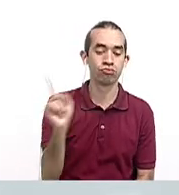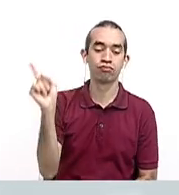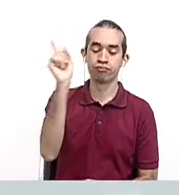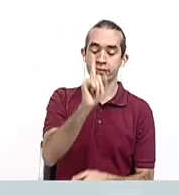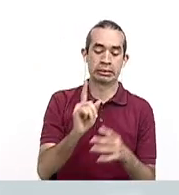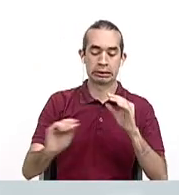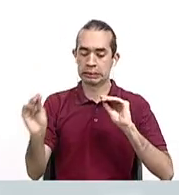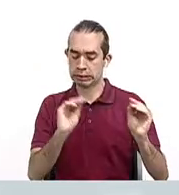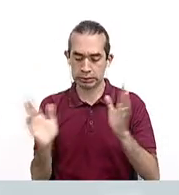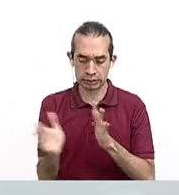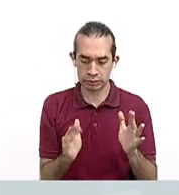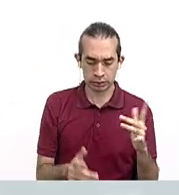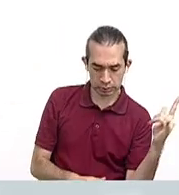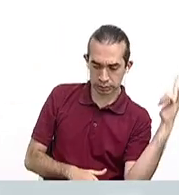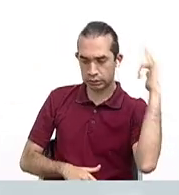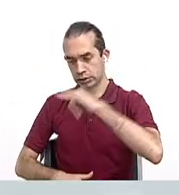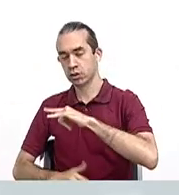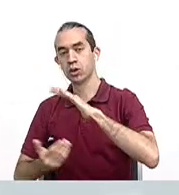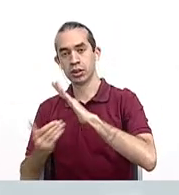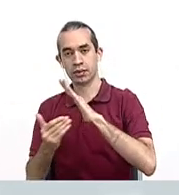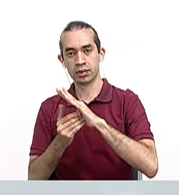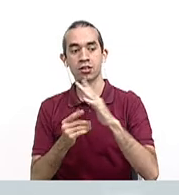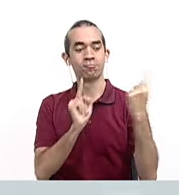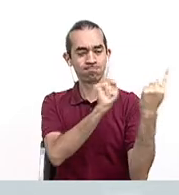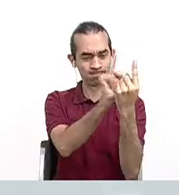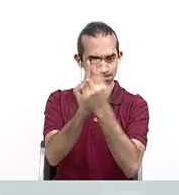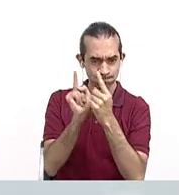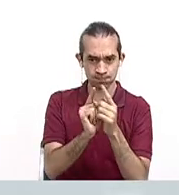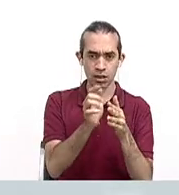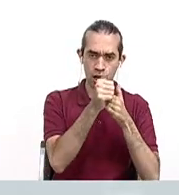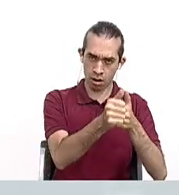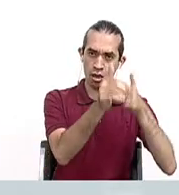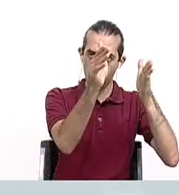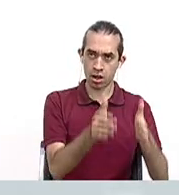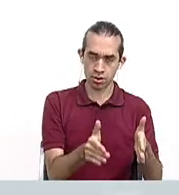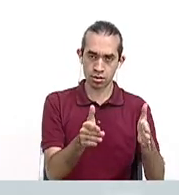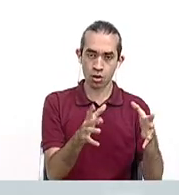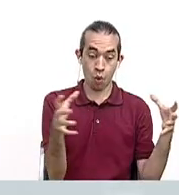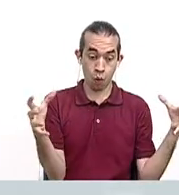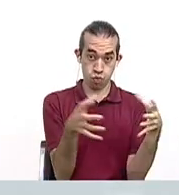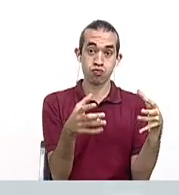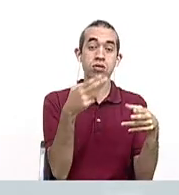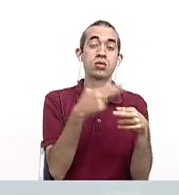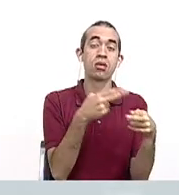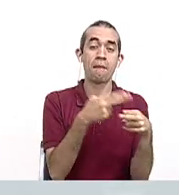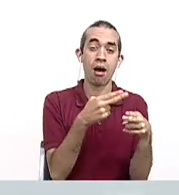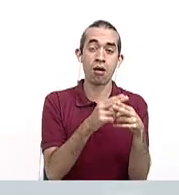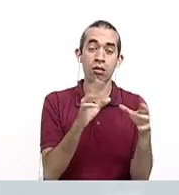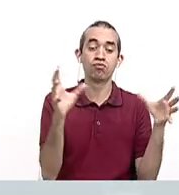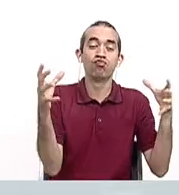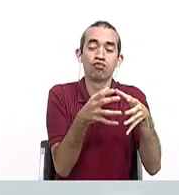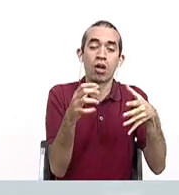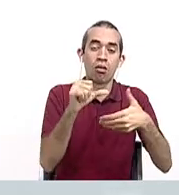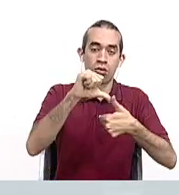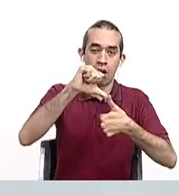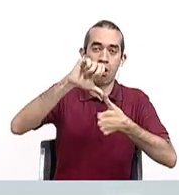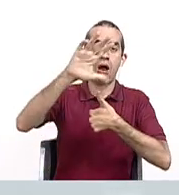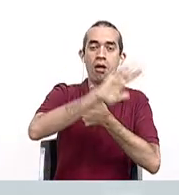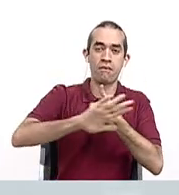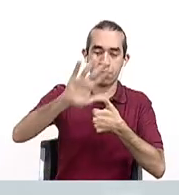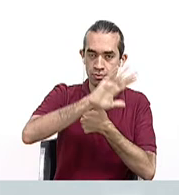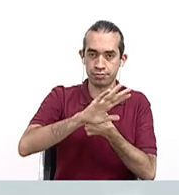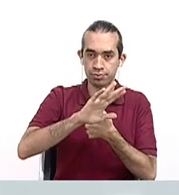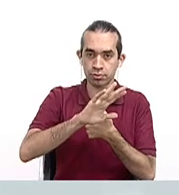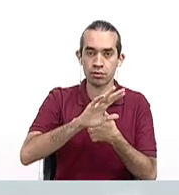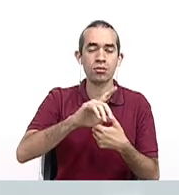encuentra con una serie de líderes de américa latina' llamados todos juntos la legión del caribe la legión del